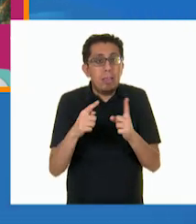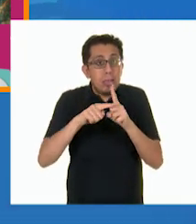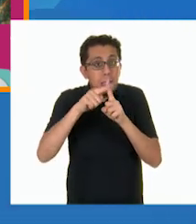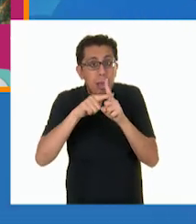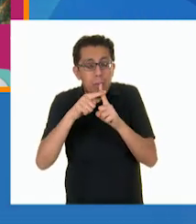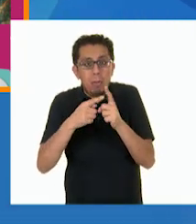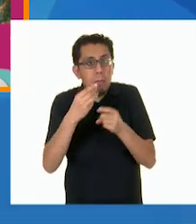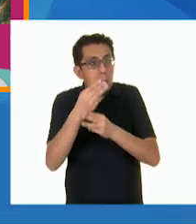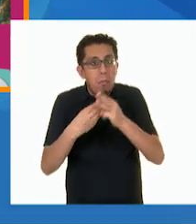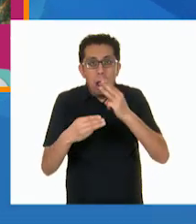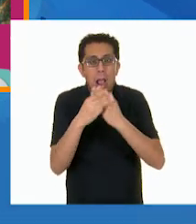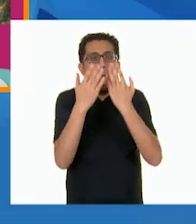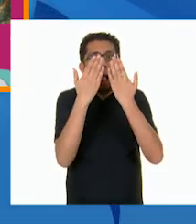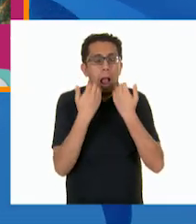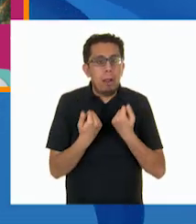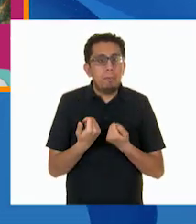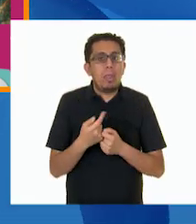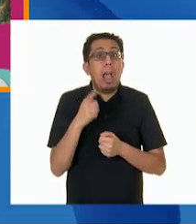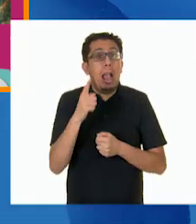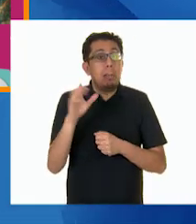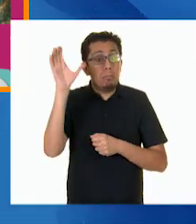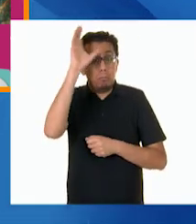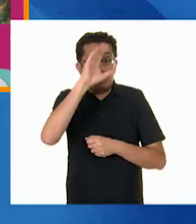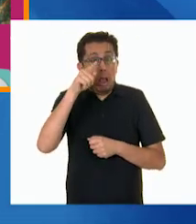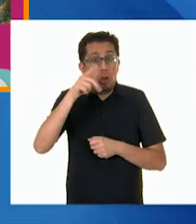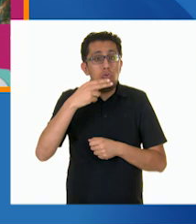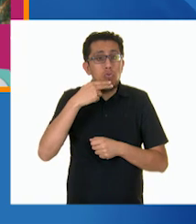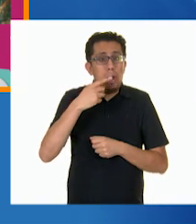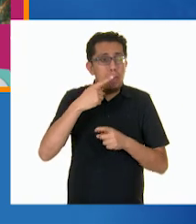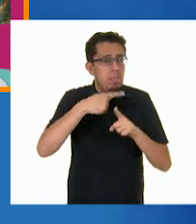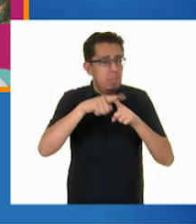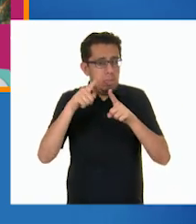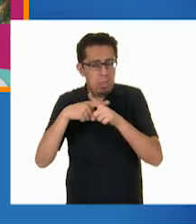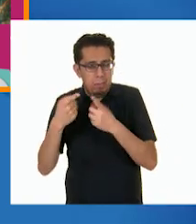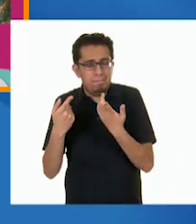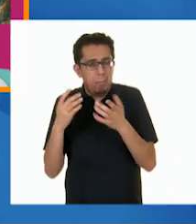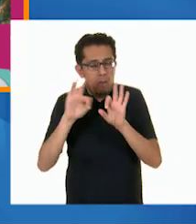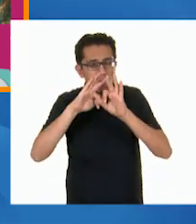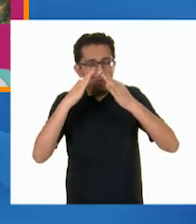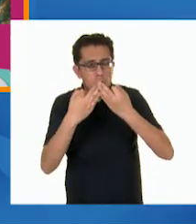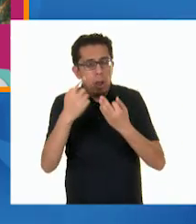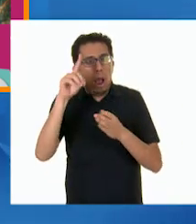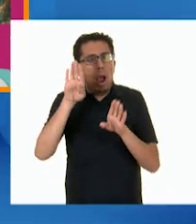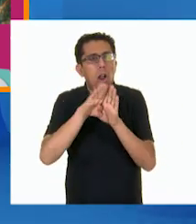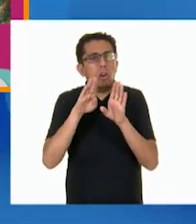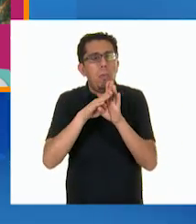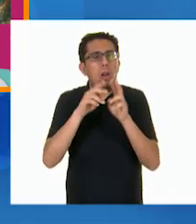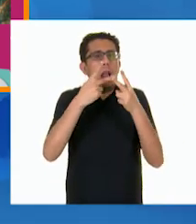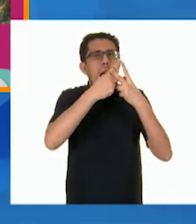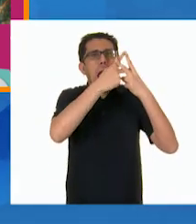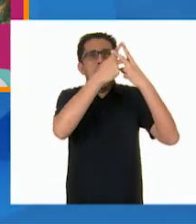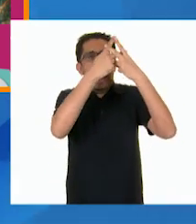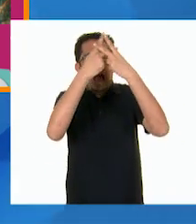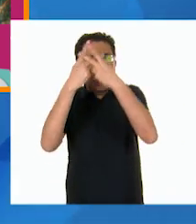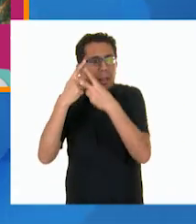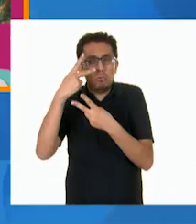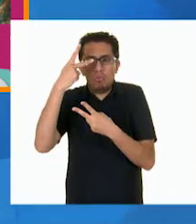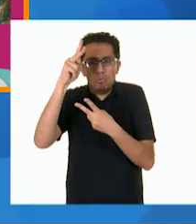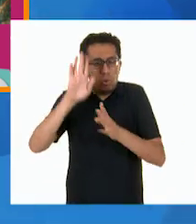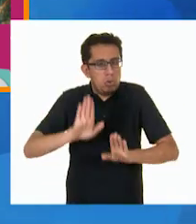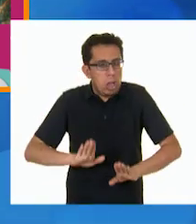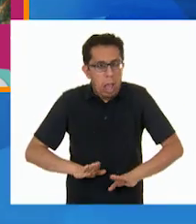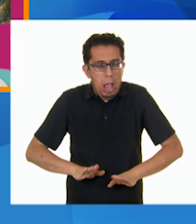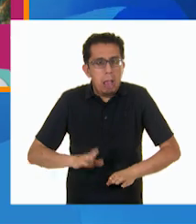utilizan otro tipo de fenómenos como la radiación, el comportamiento de los elementos que componen las estrellas en experimentos